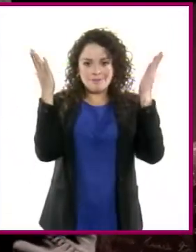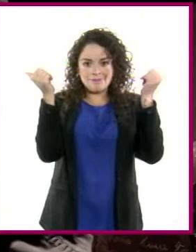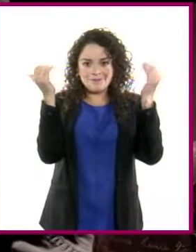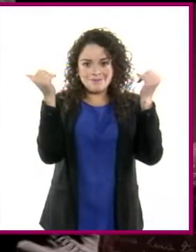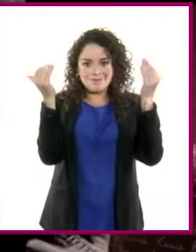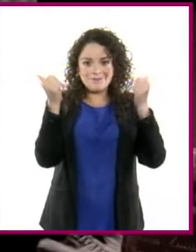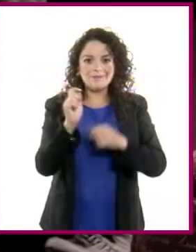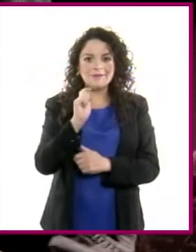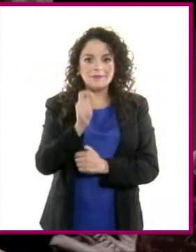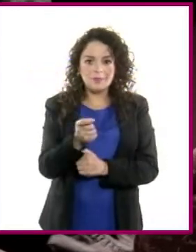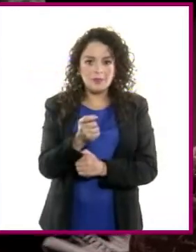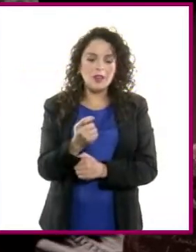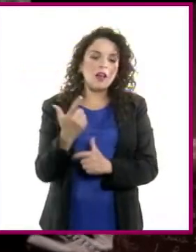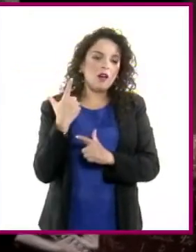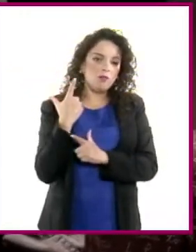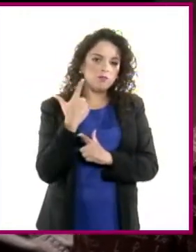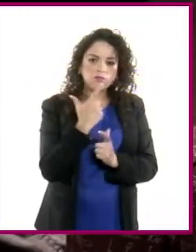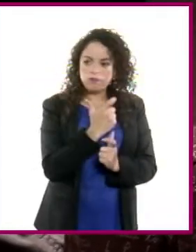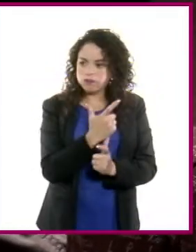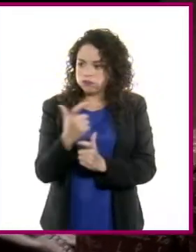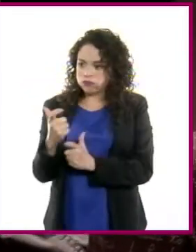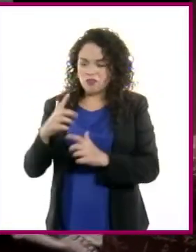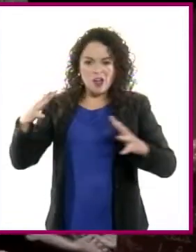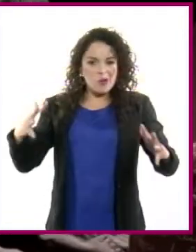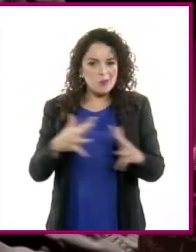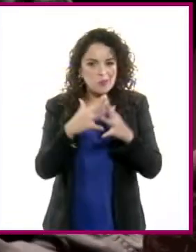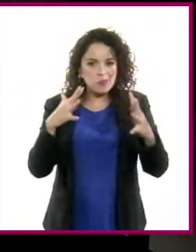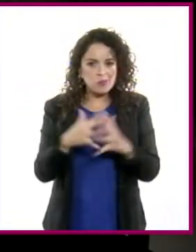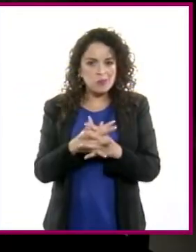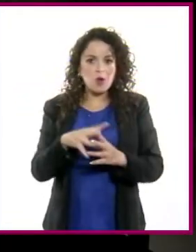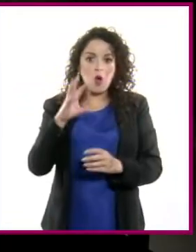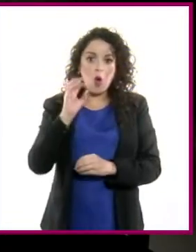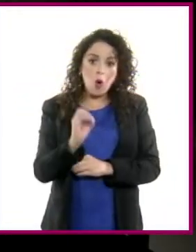a las armas con que podrían atacarse o defenderse.